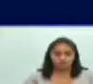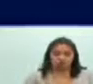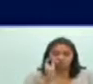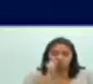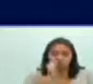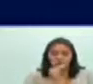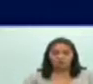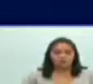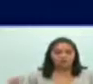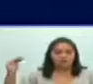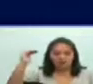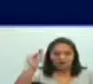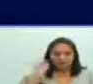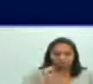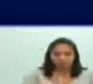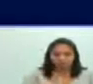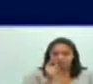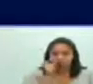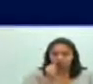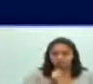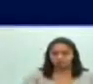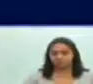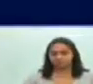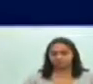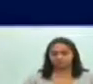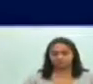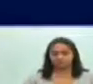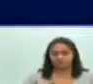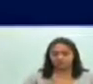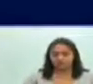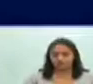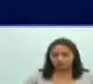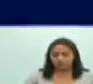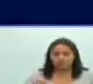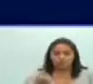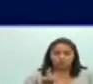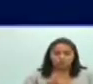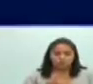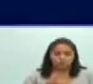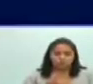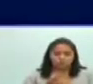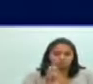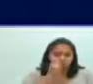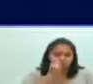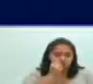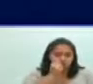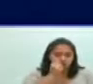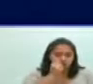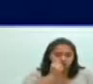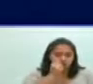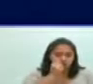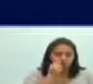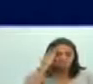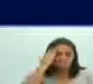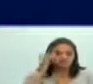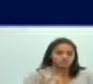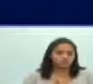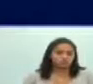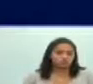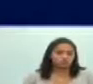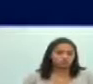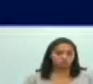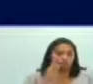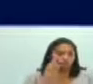ese hombre, el alto. Ahora, un muchacho me saludó, no lo reconocí. Yo puedo decir